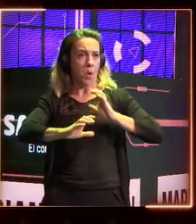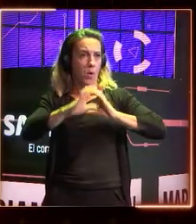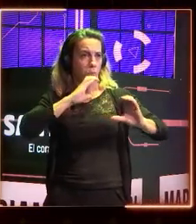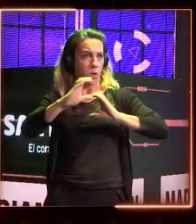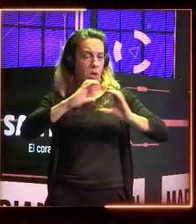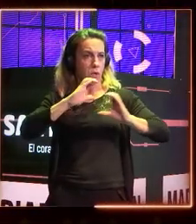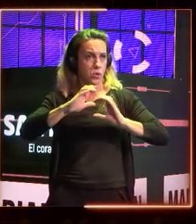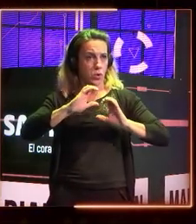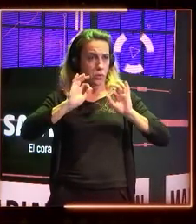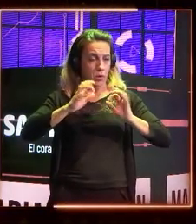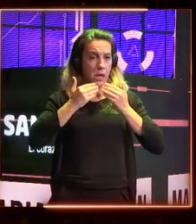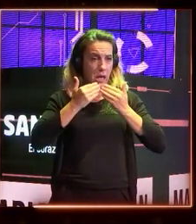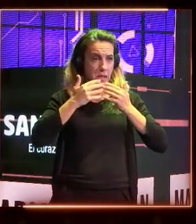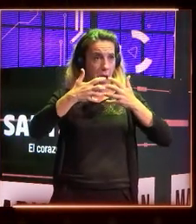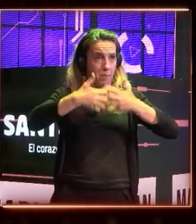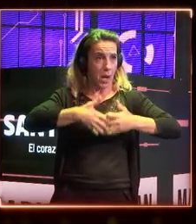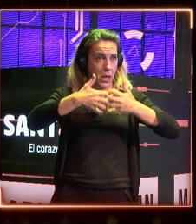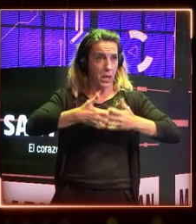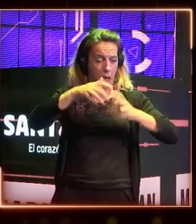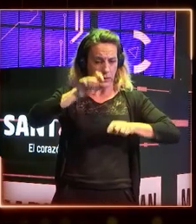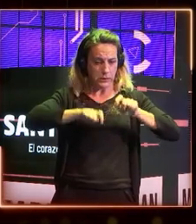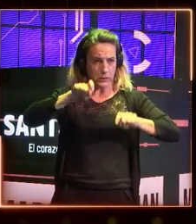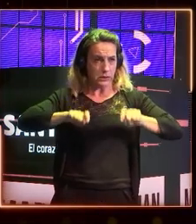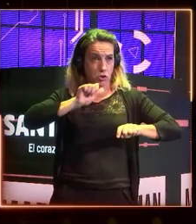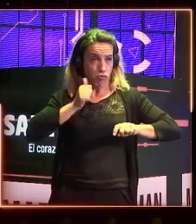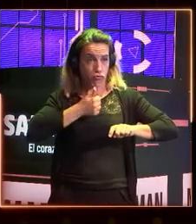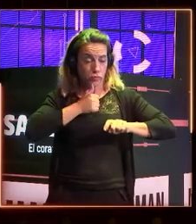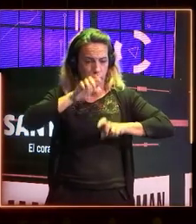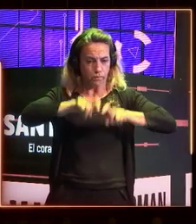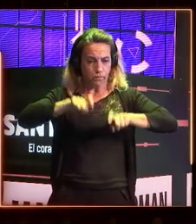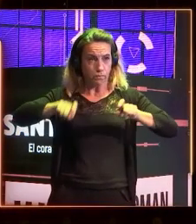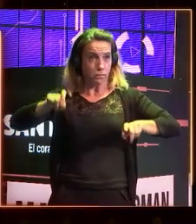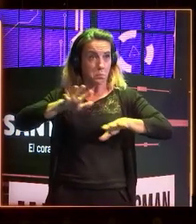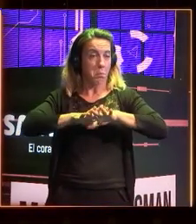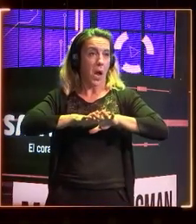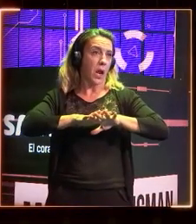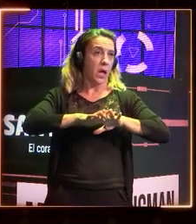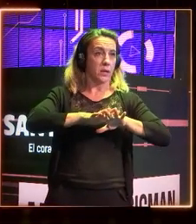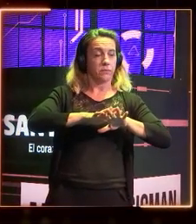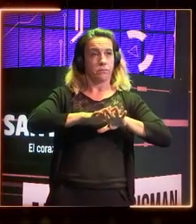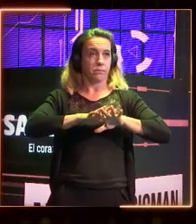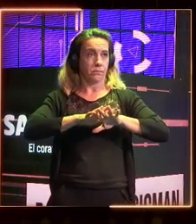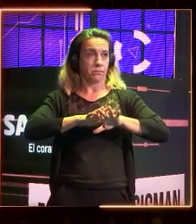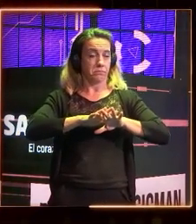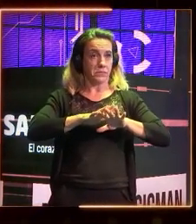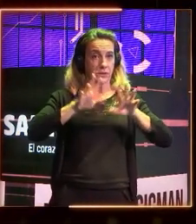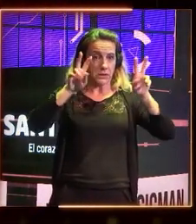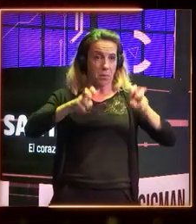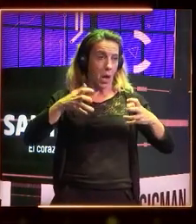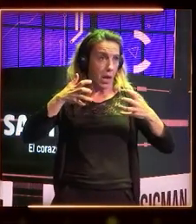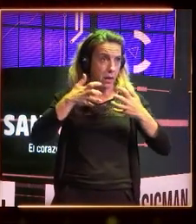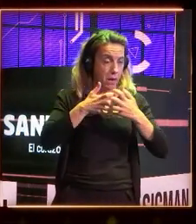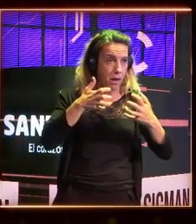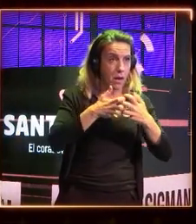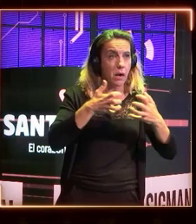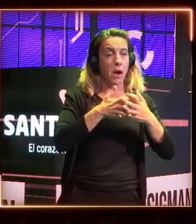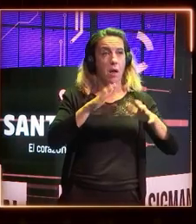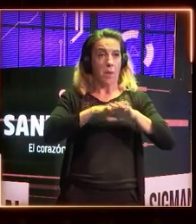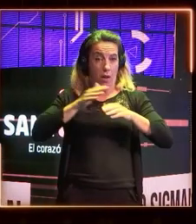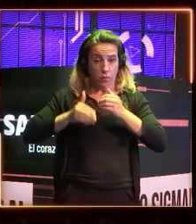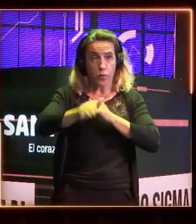máquina que utiliza un sistema de criptología y que es clave para el devenir de la guerra y para el devenir del mundo que ellos puedan